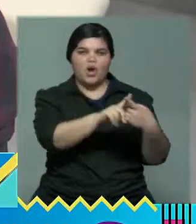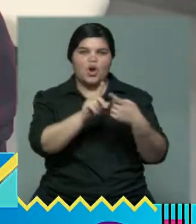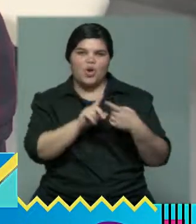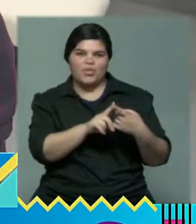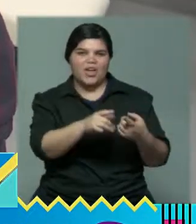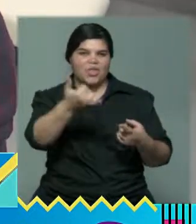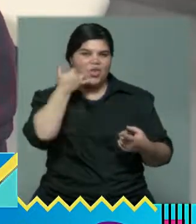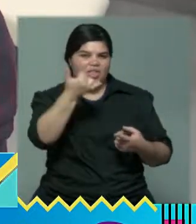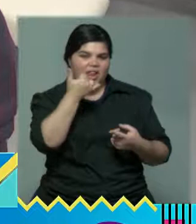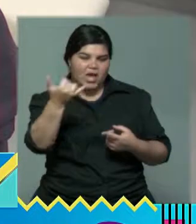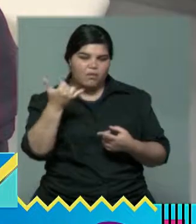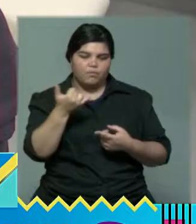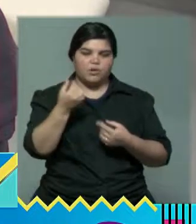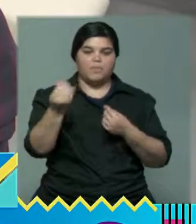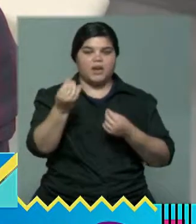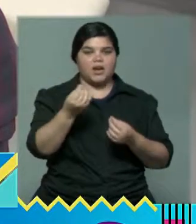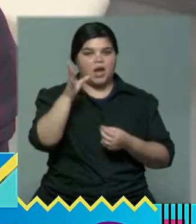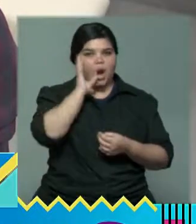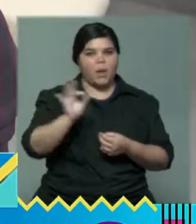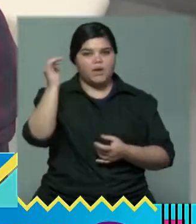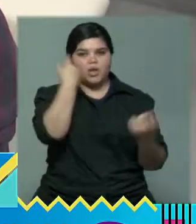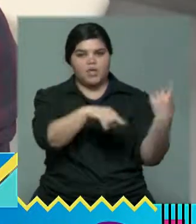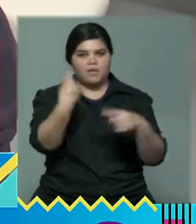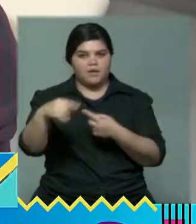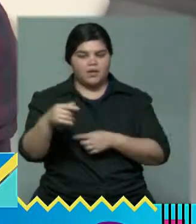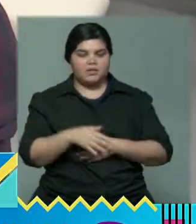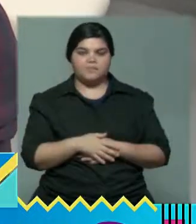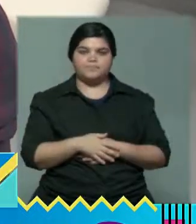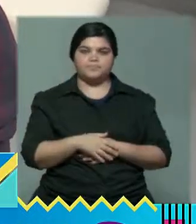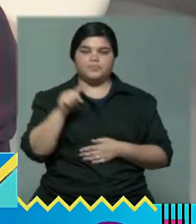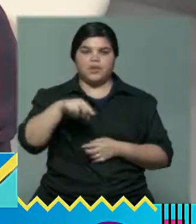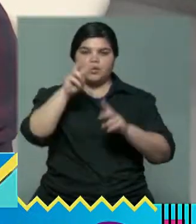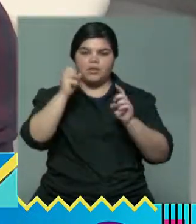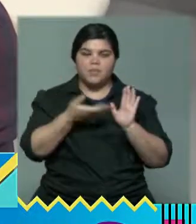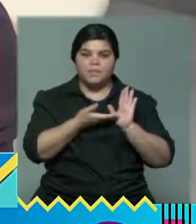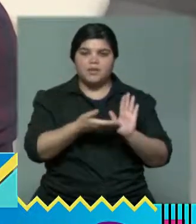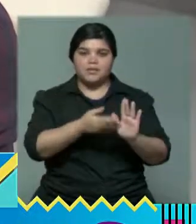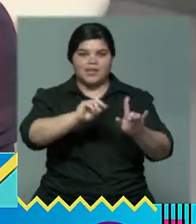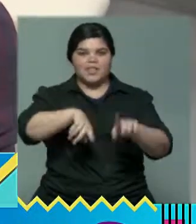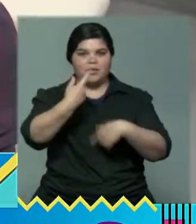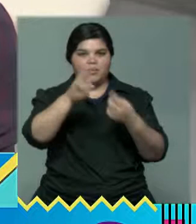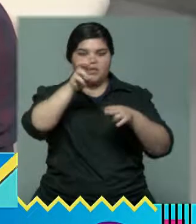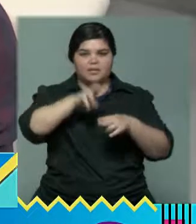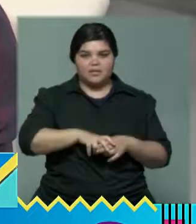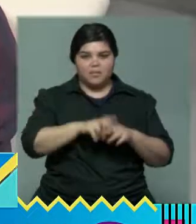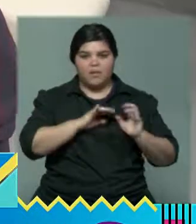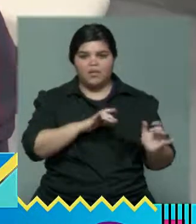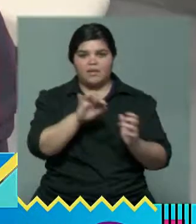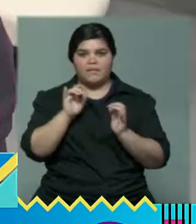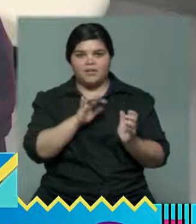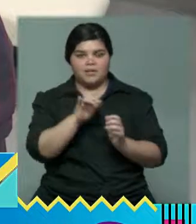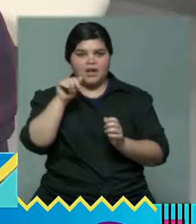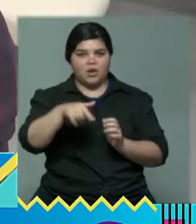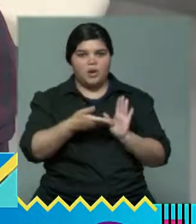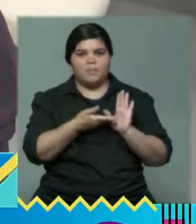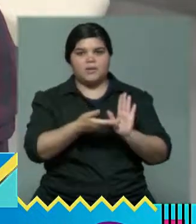que puedan ir prestando distintos abordajes sobre este tema. Así es, presentamos el tema como siempre, después nos sentamos en el living a debatir,